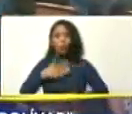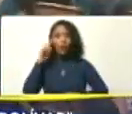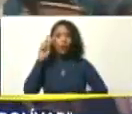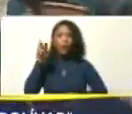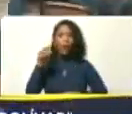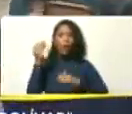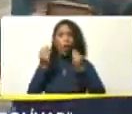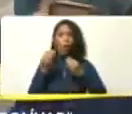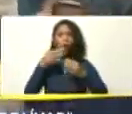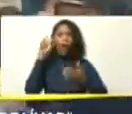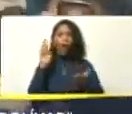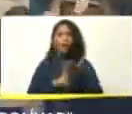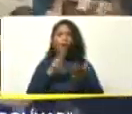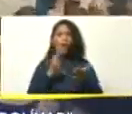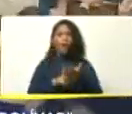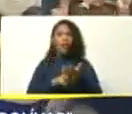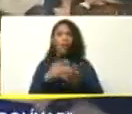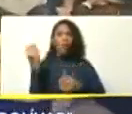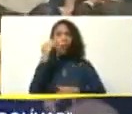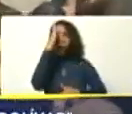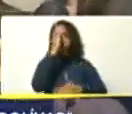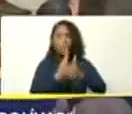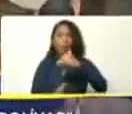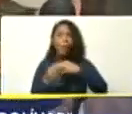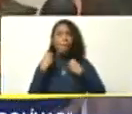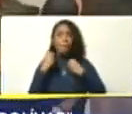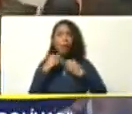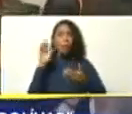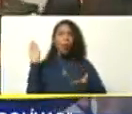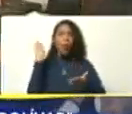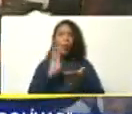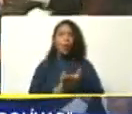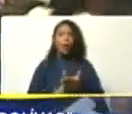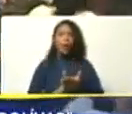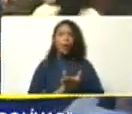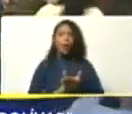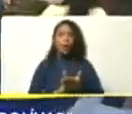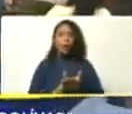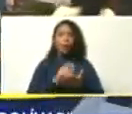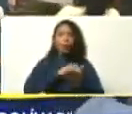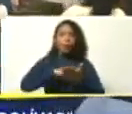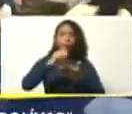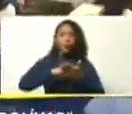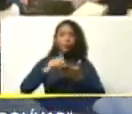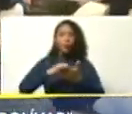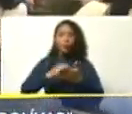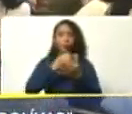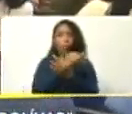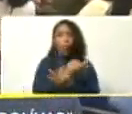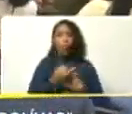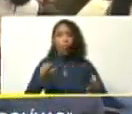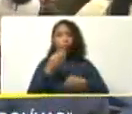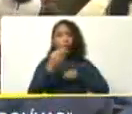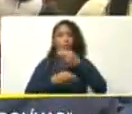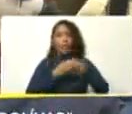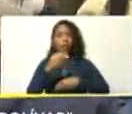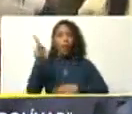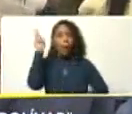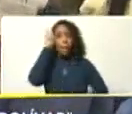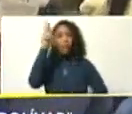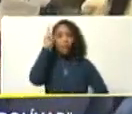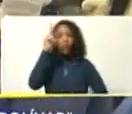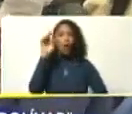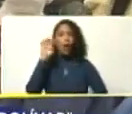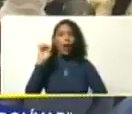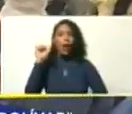la realidad de los más humildes para plasmarla con una pluma fina, como se caracterizó el profesor